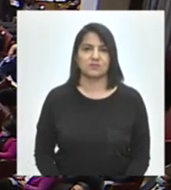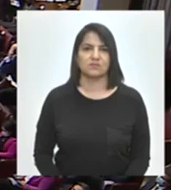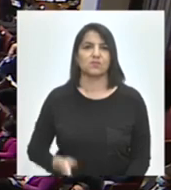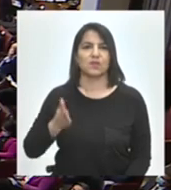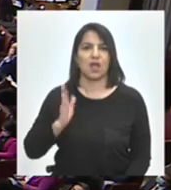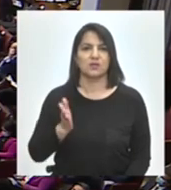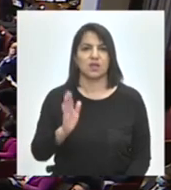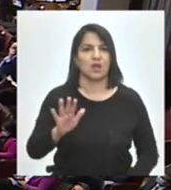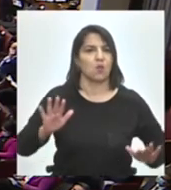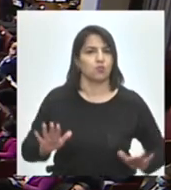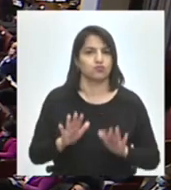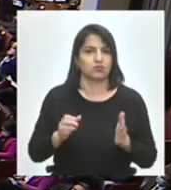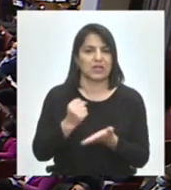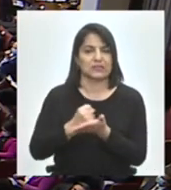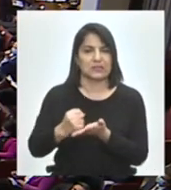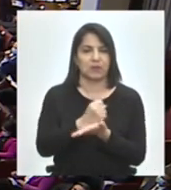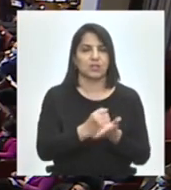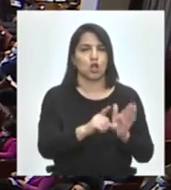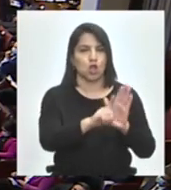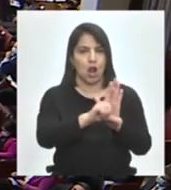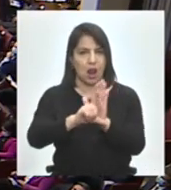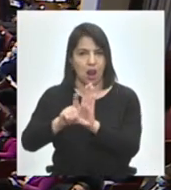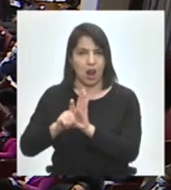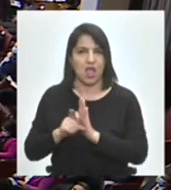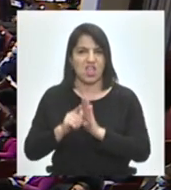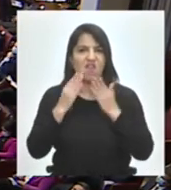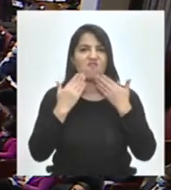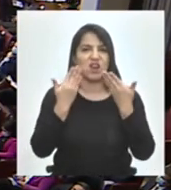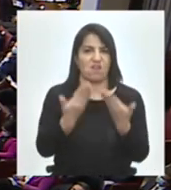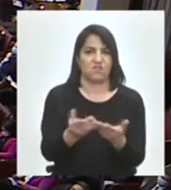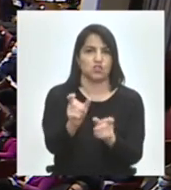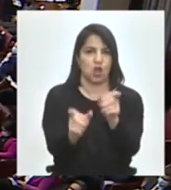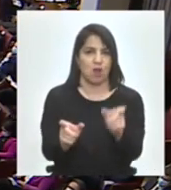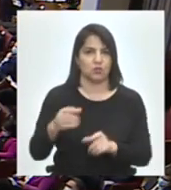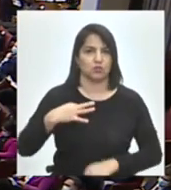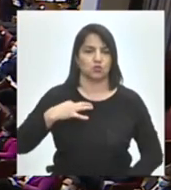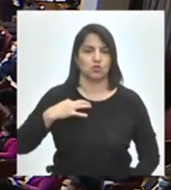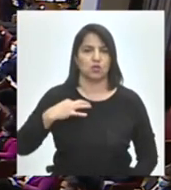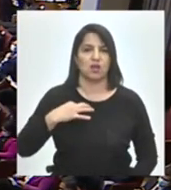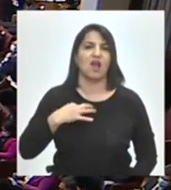Seguiremos impulsando y tramitando leyes en beneficio de la ciudadanía y de una